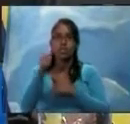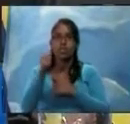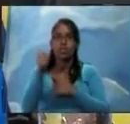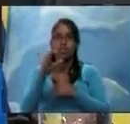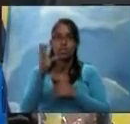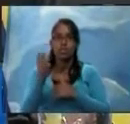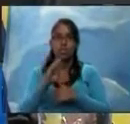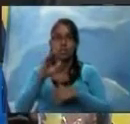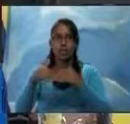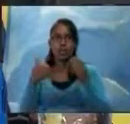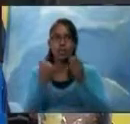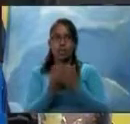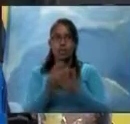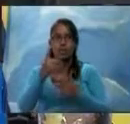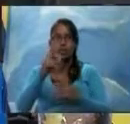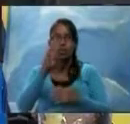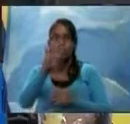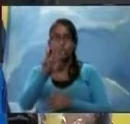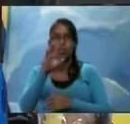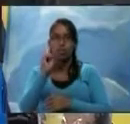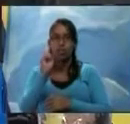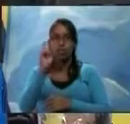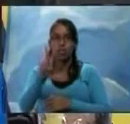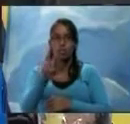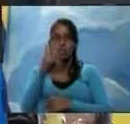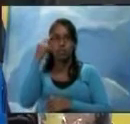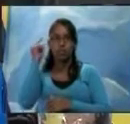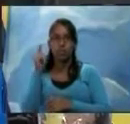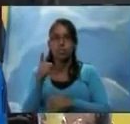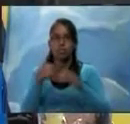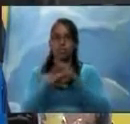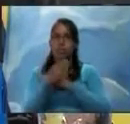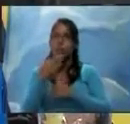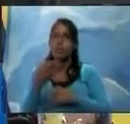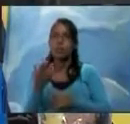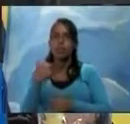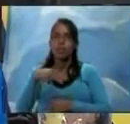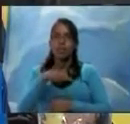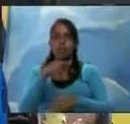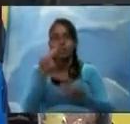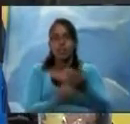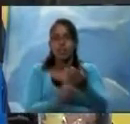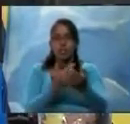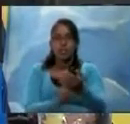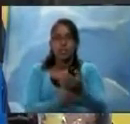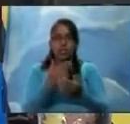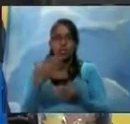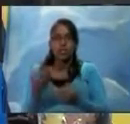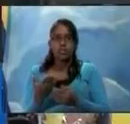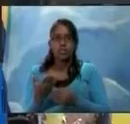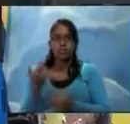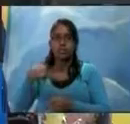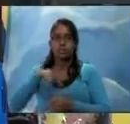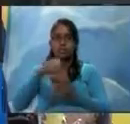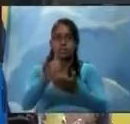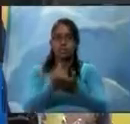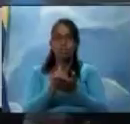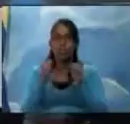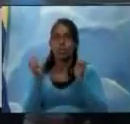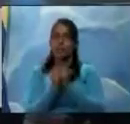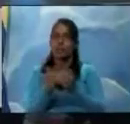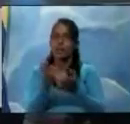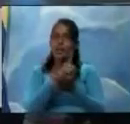16 hasta el 42. Y para esto vamos a pedirle a nuestro hermano el pastor Argenis Cáceres que nos ayude con la